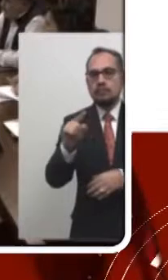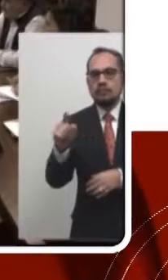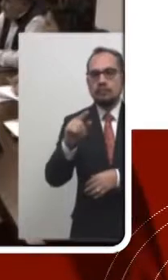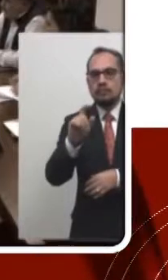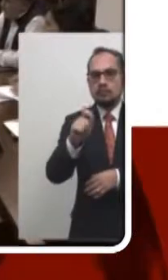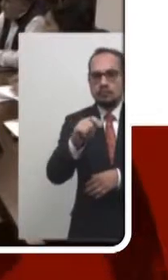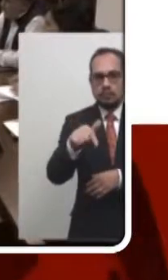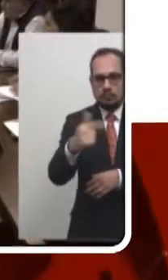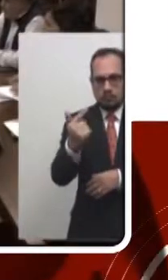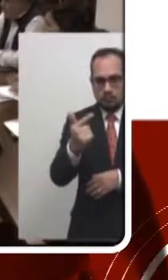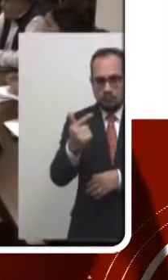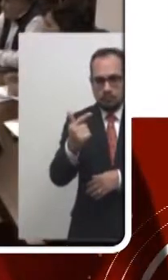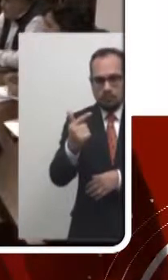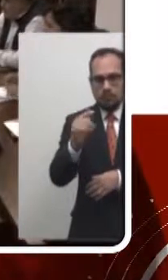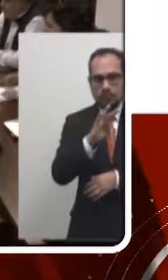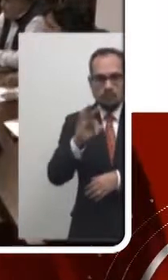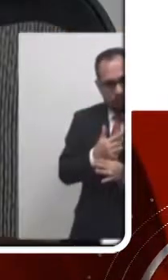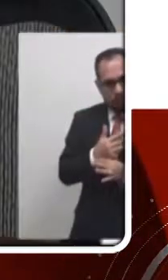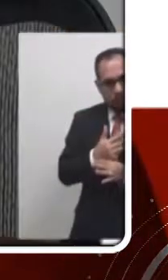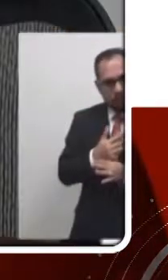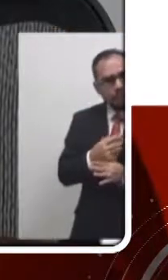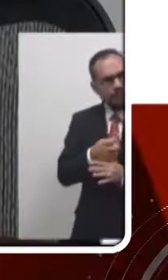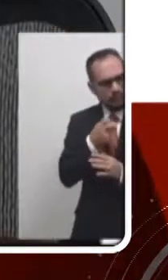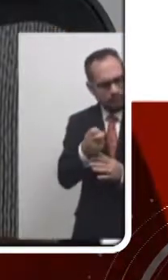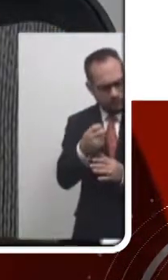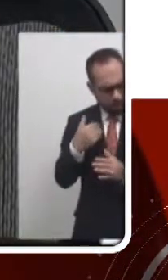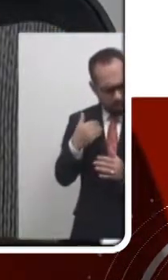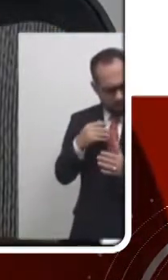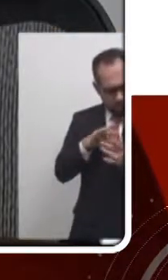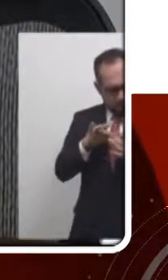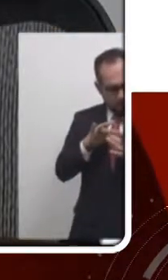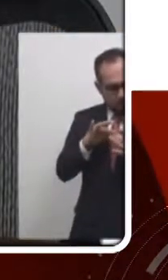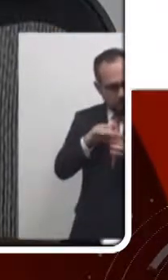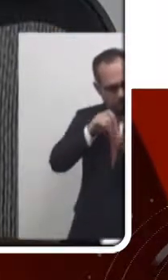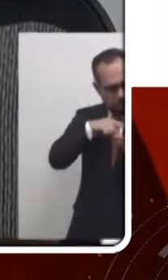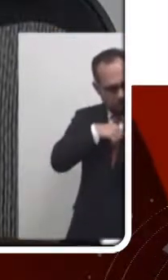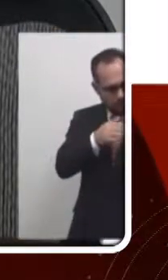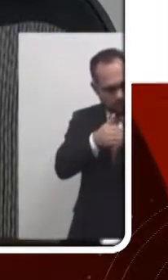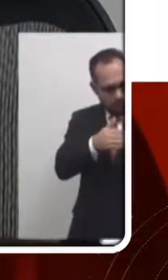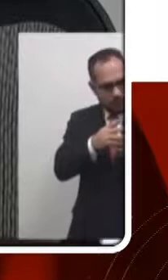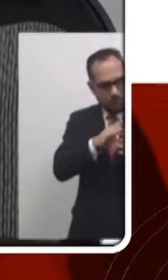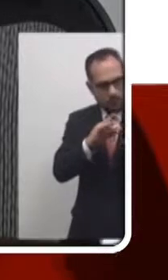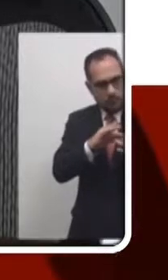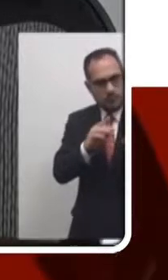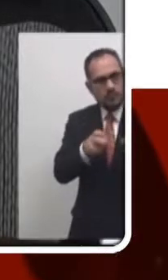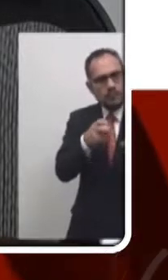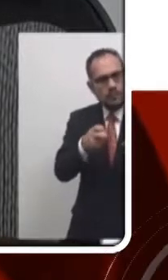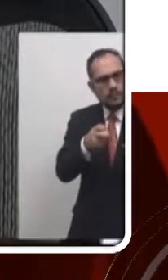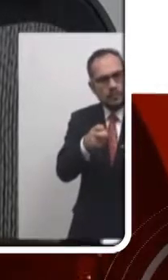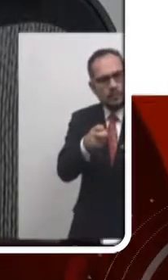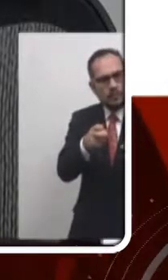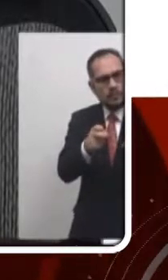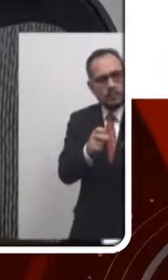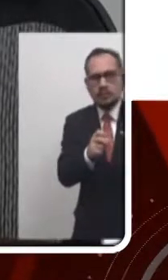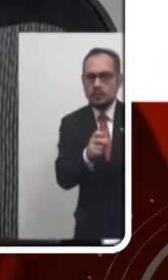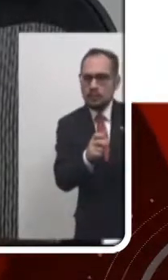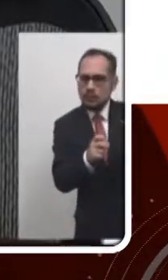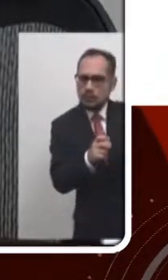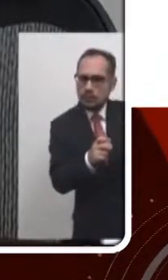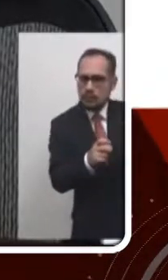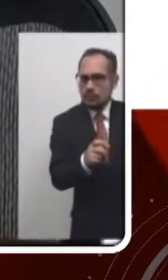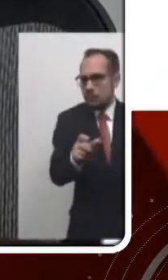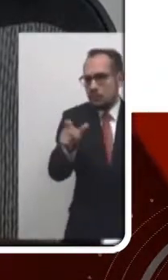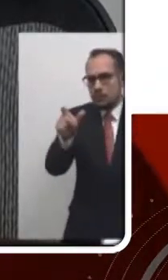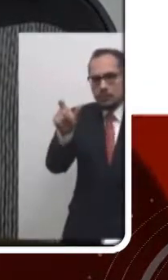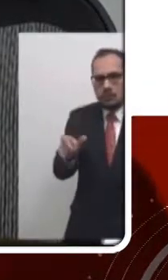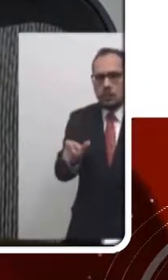la diputada Lizeth Tobar presentó una propuesta de reforma al Código Penal para que las relaciones sexuales de adultos con menores de 15 años